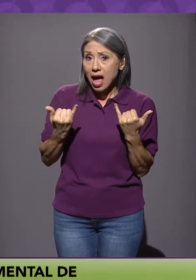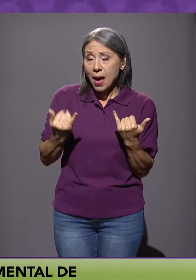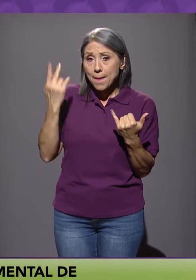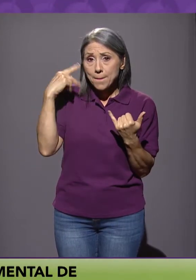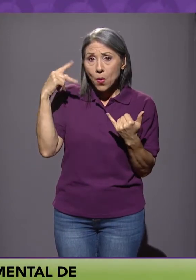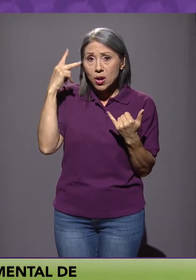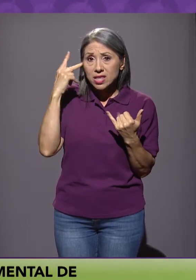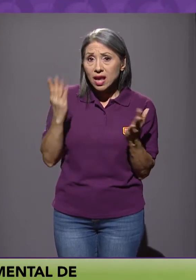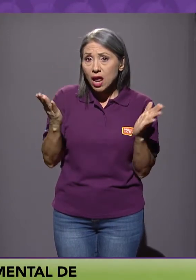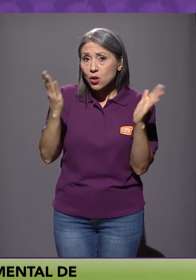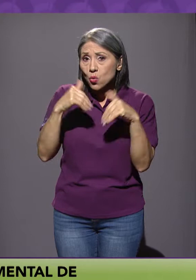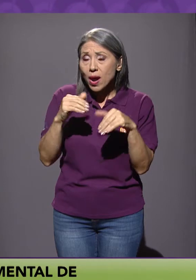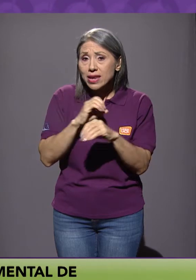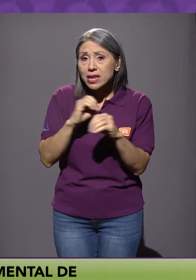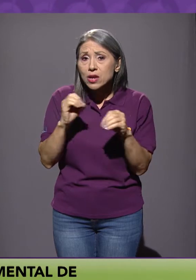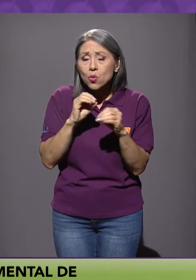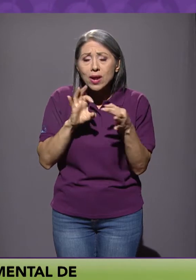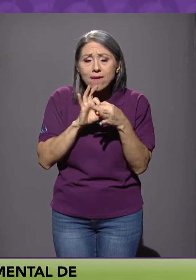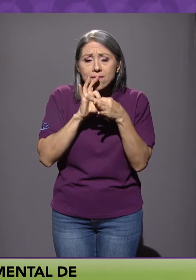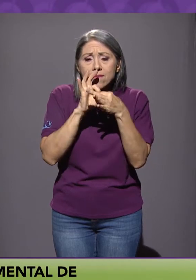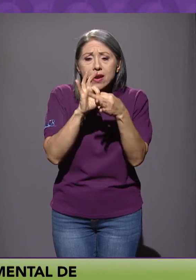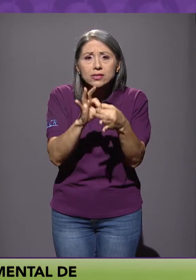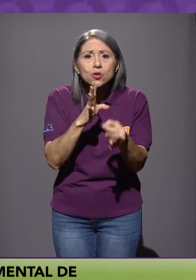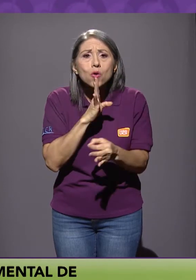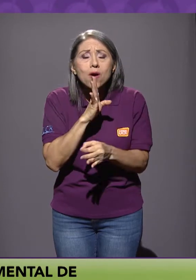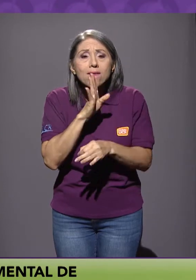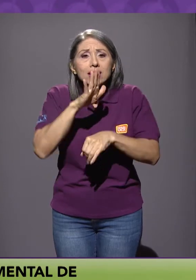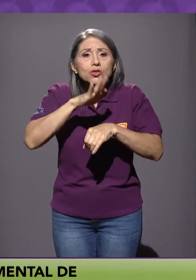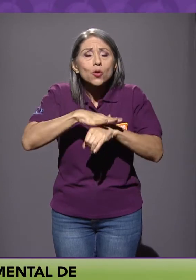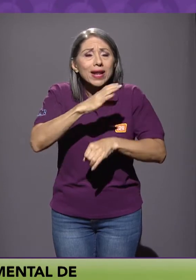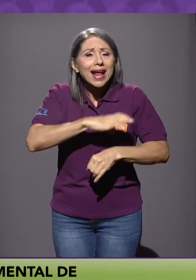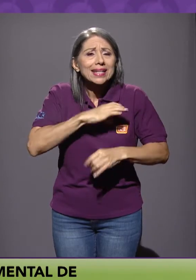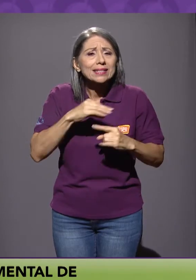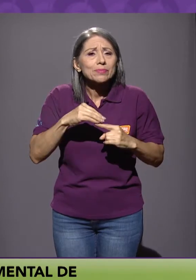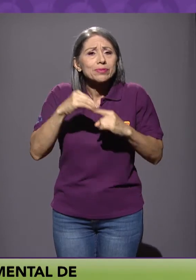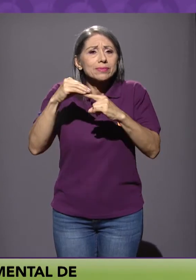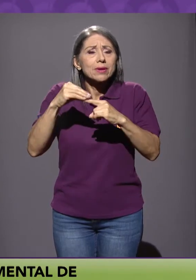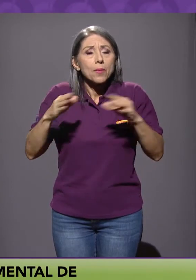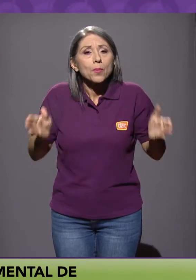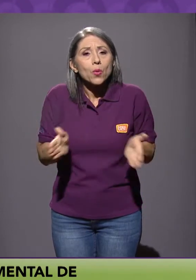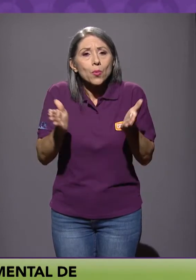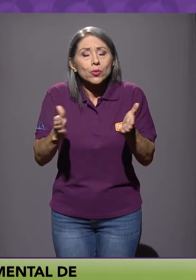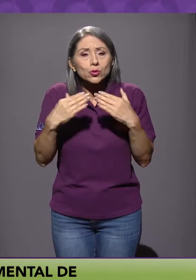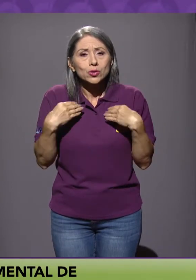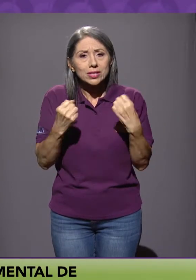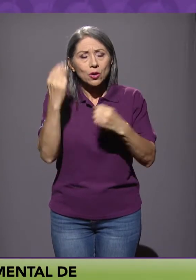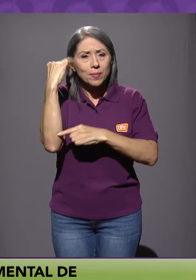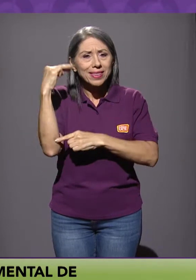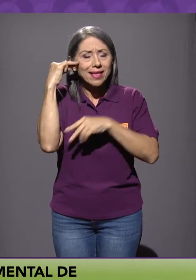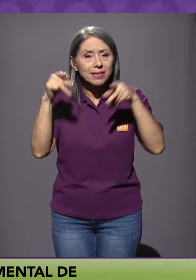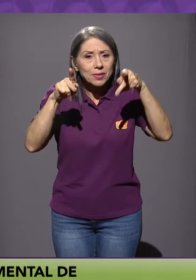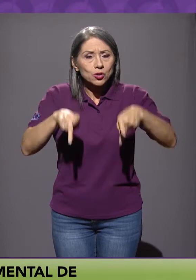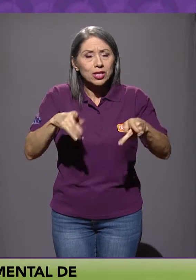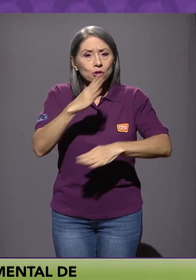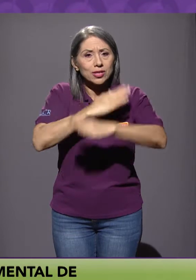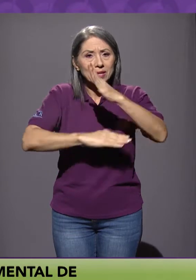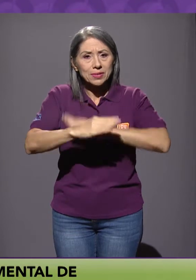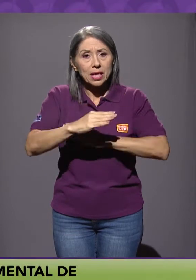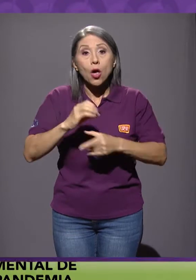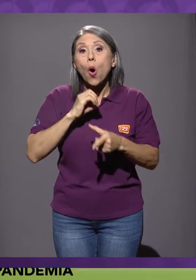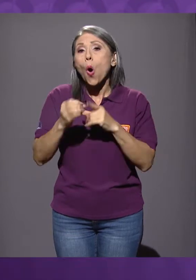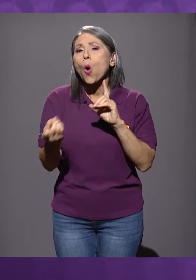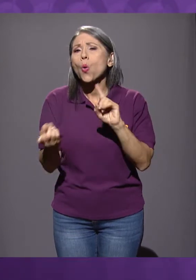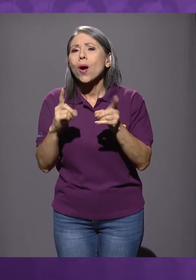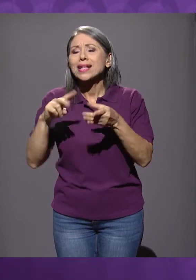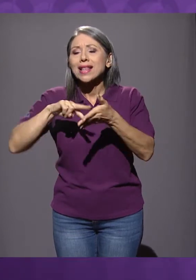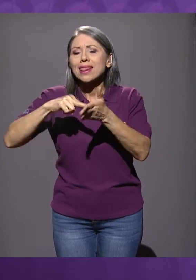la política de referencia a las particularidades en la promoción de la salud mental de las personas con discapacidad o a la definición